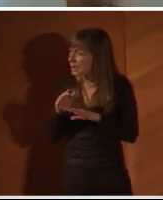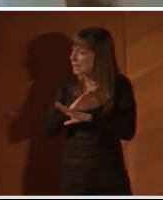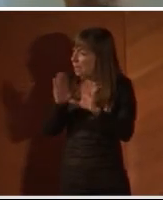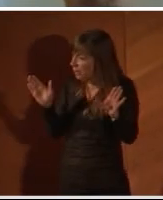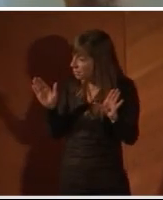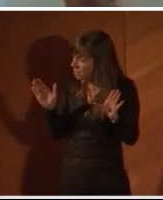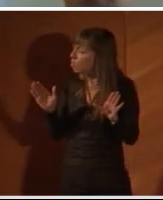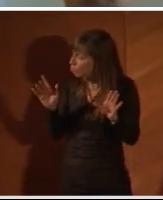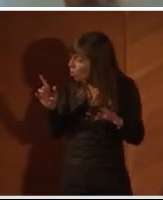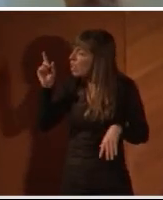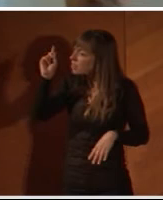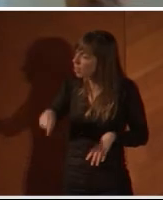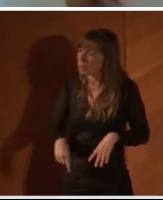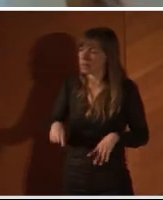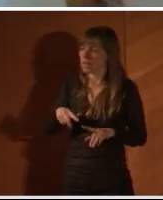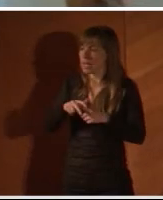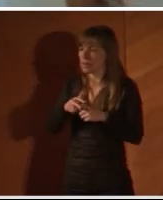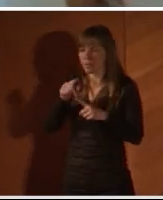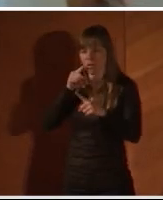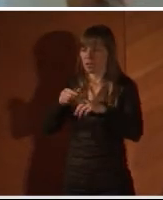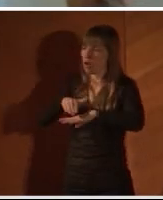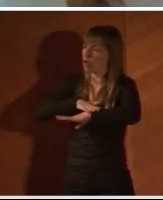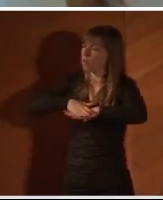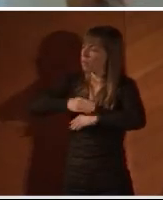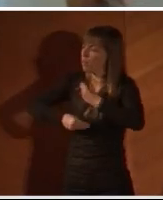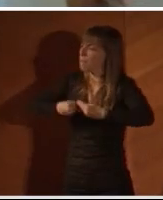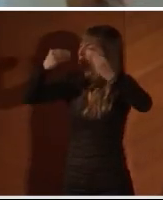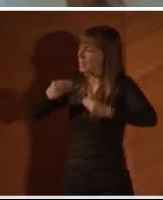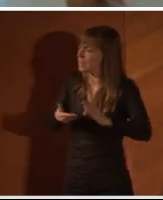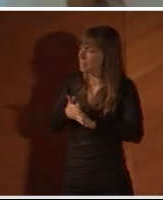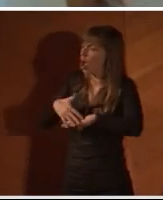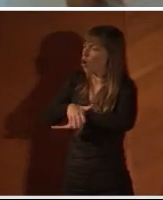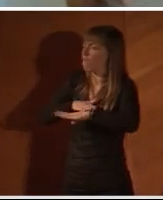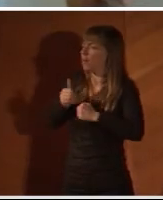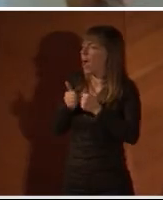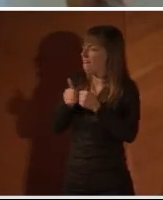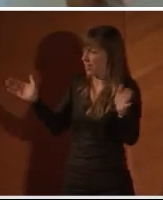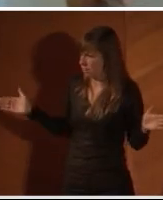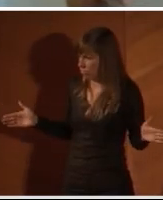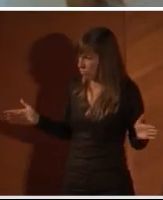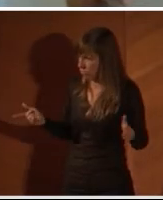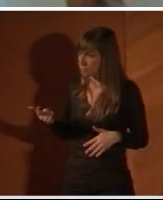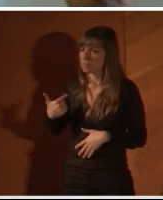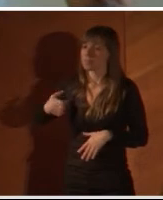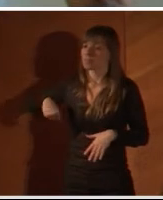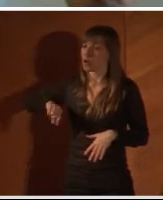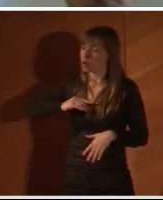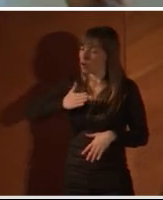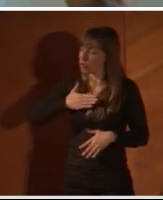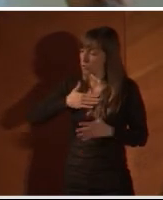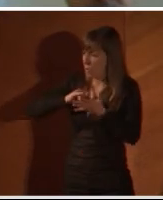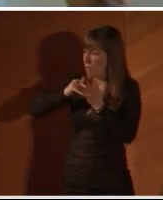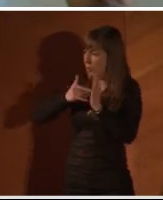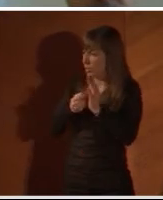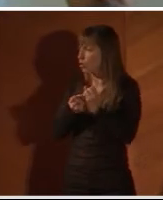colectivamente, sino una herramienta de buen gobierno y de gobierno abierto. Nosotros tenemos varios proyectos para poner